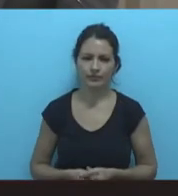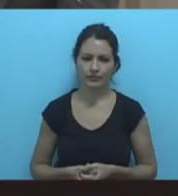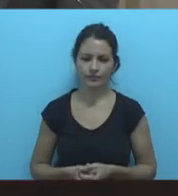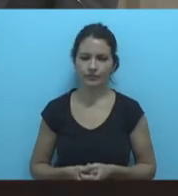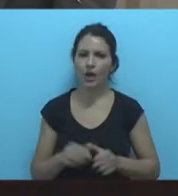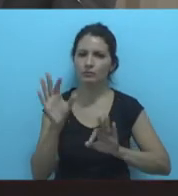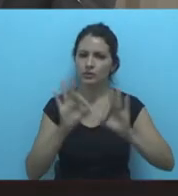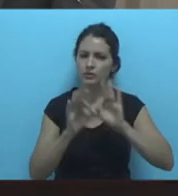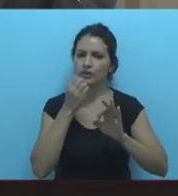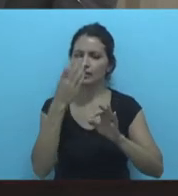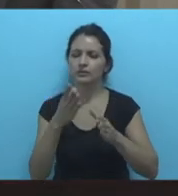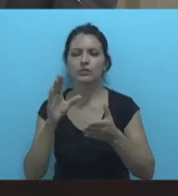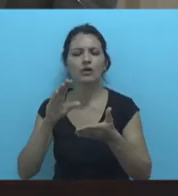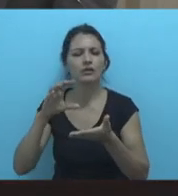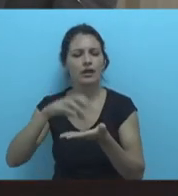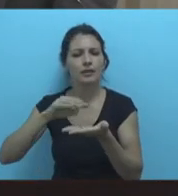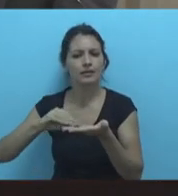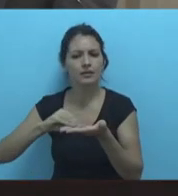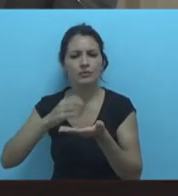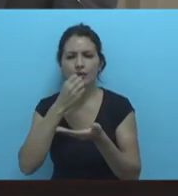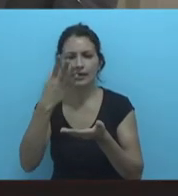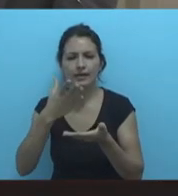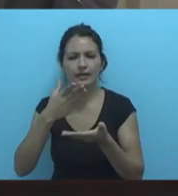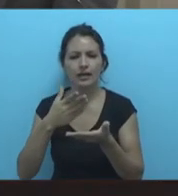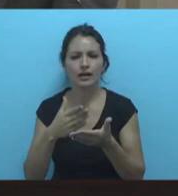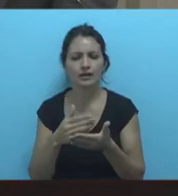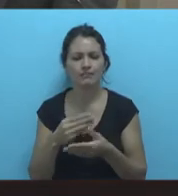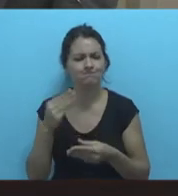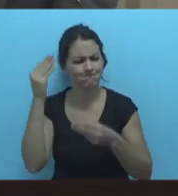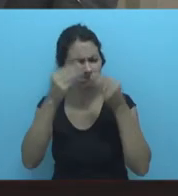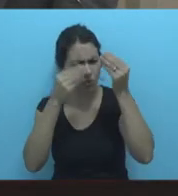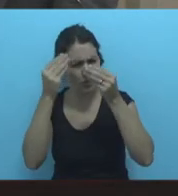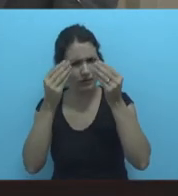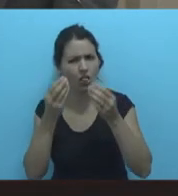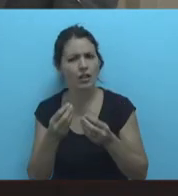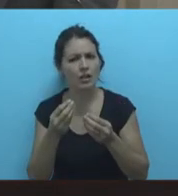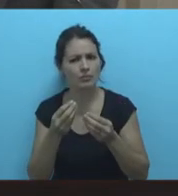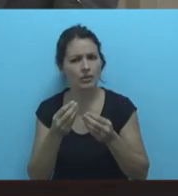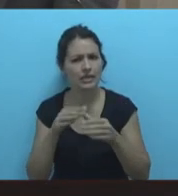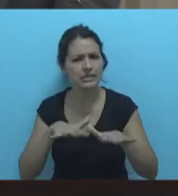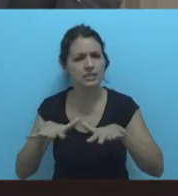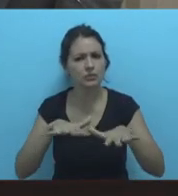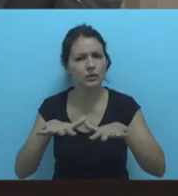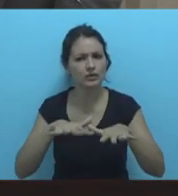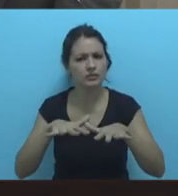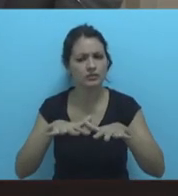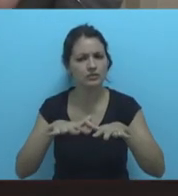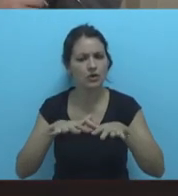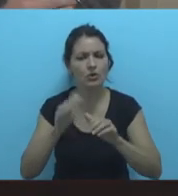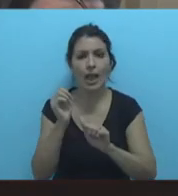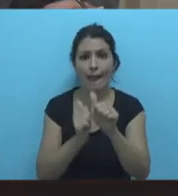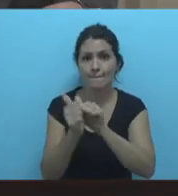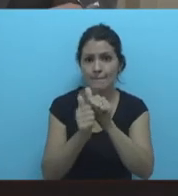Proyecto de declaración de la Cámara de Diputados de la provincia declara su profunda preocupación ante la actual situación que atraviesa la empresa